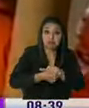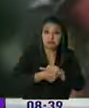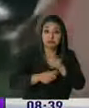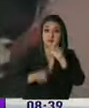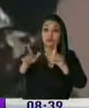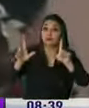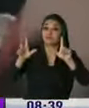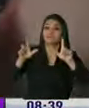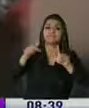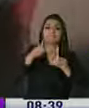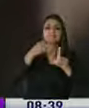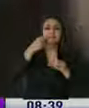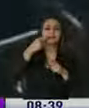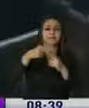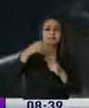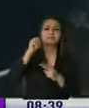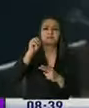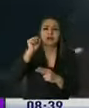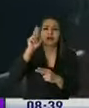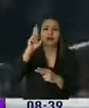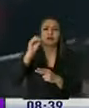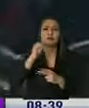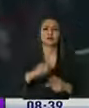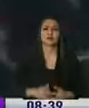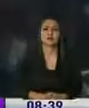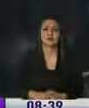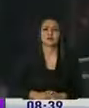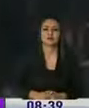cámaras fue Mario Sepúlveda.